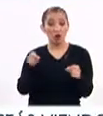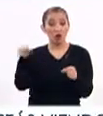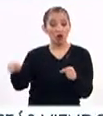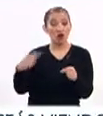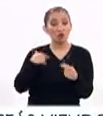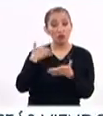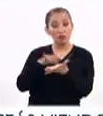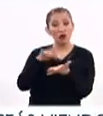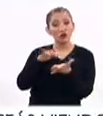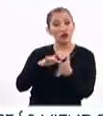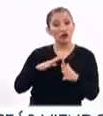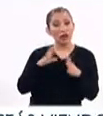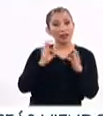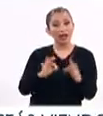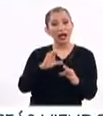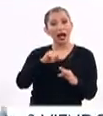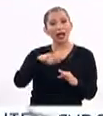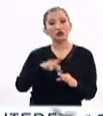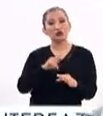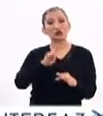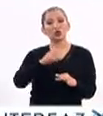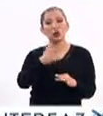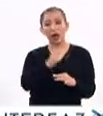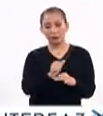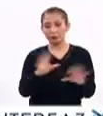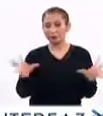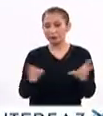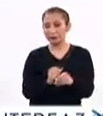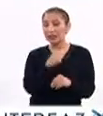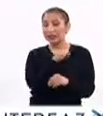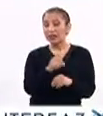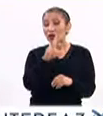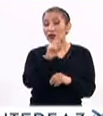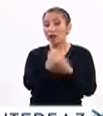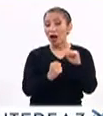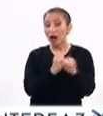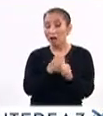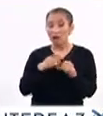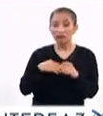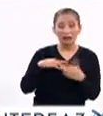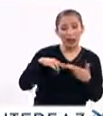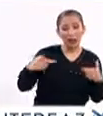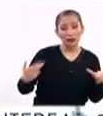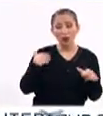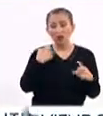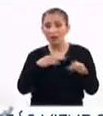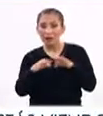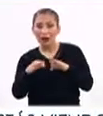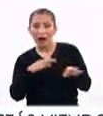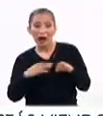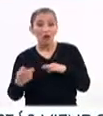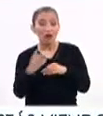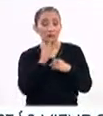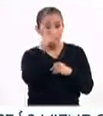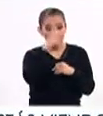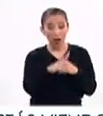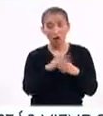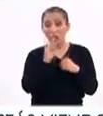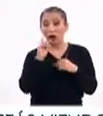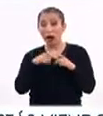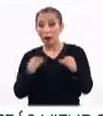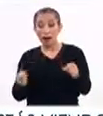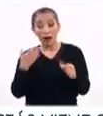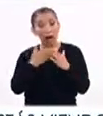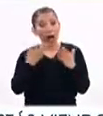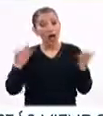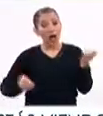con patrocinio de Fundación Kasuga. En suma, tras 130 años de relaciones diplomáticas, la relación bilateral atraviesa una